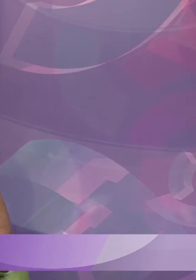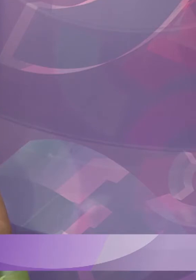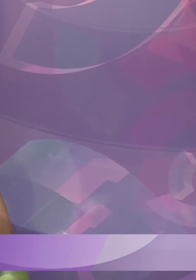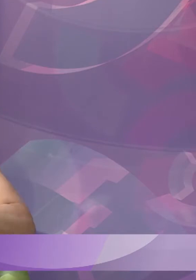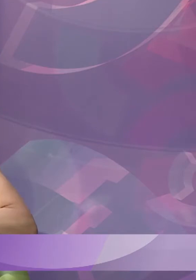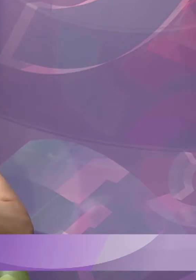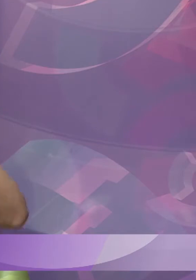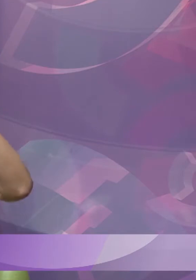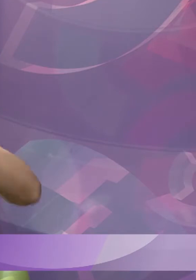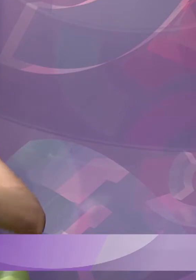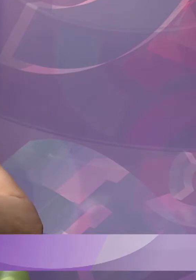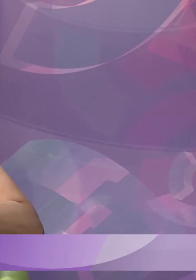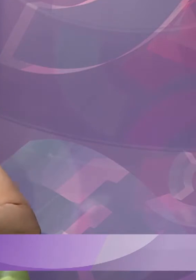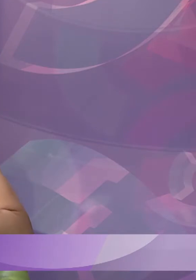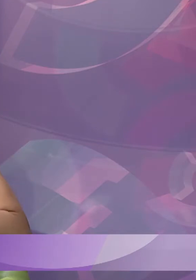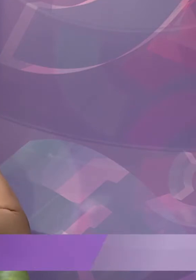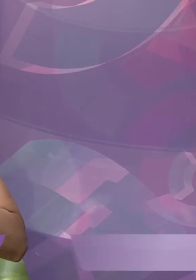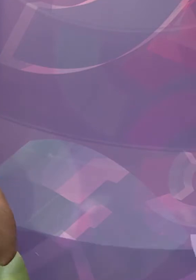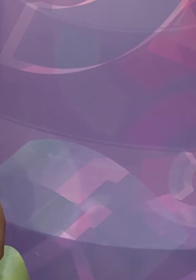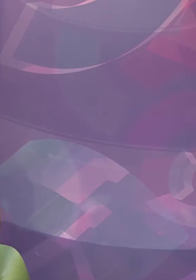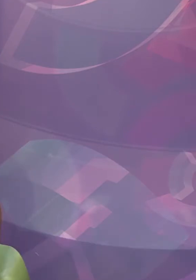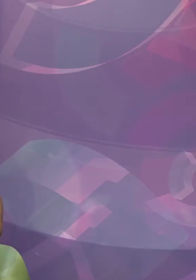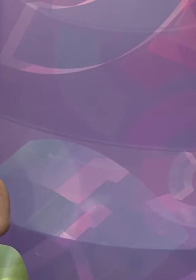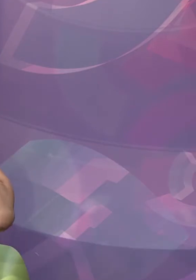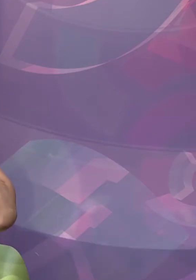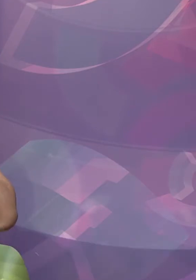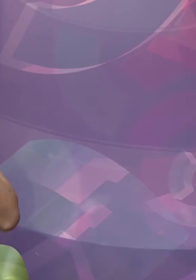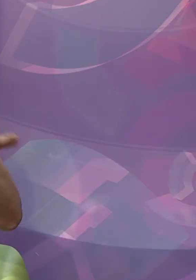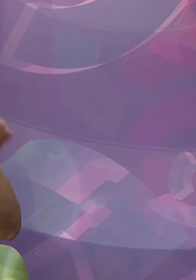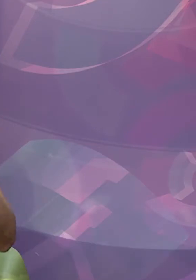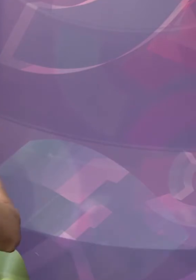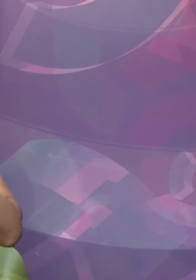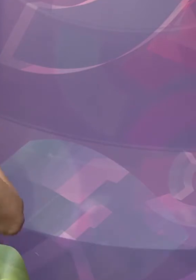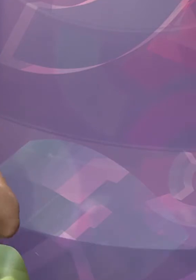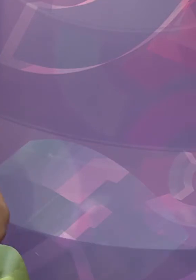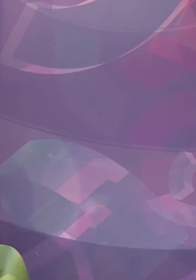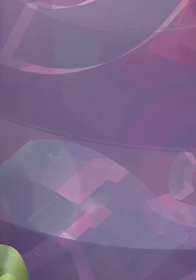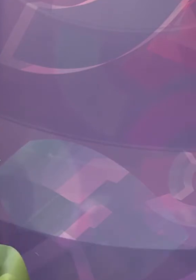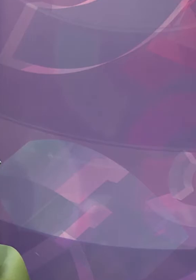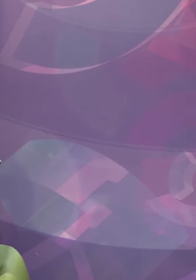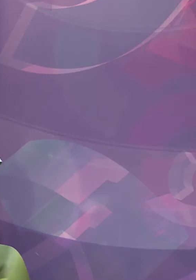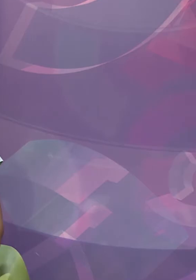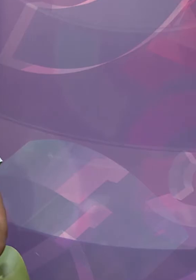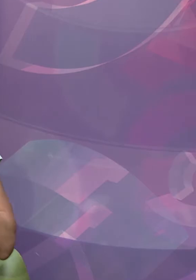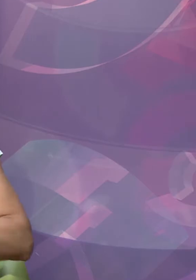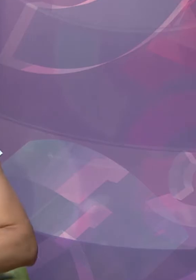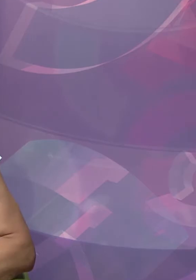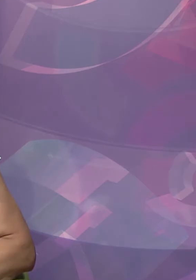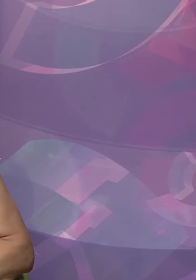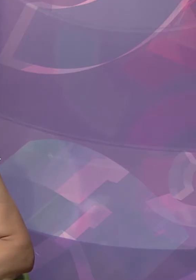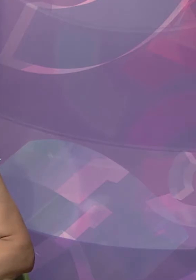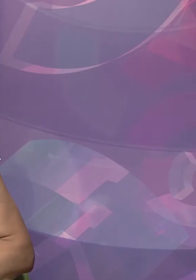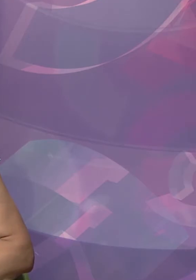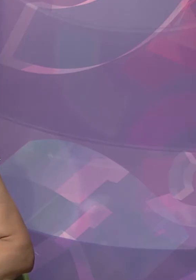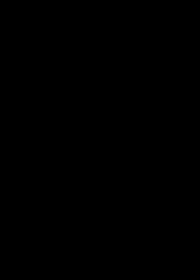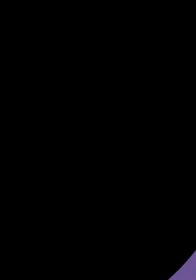personas jóvenes, pero las personas adultas mayores también son virales con sus contenidos en esta red.